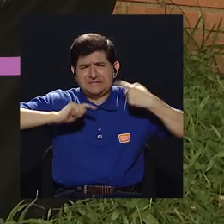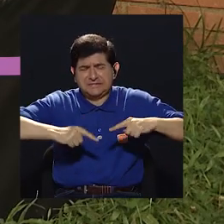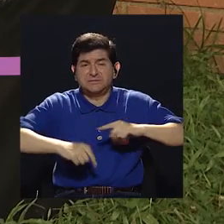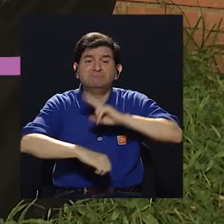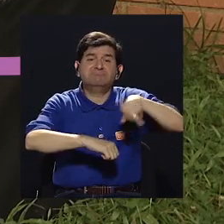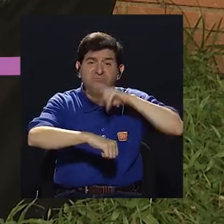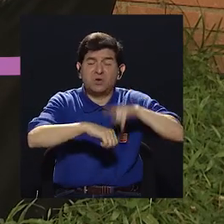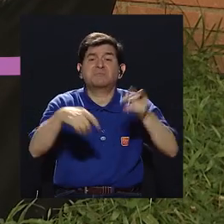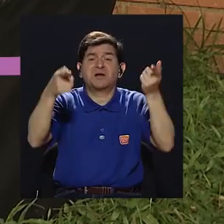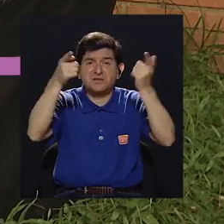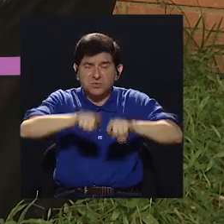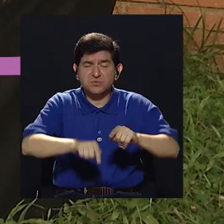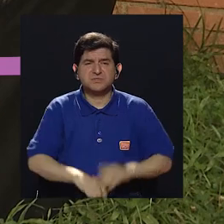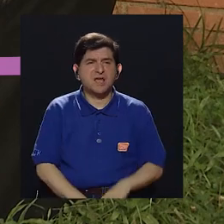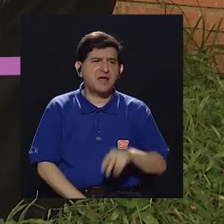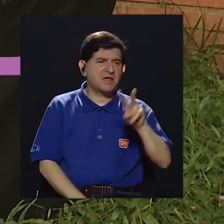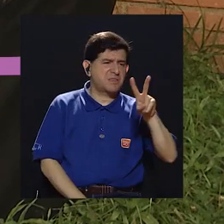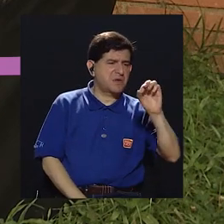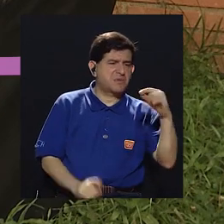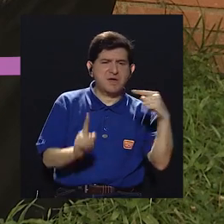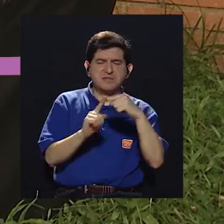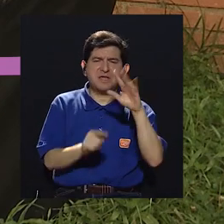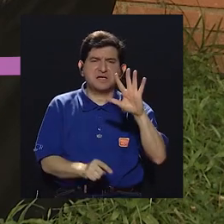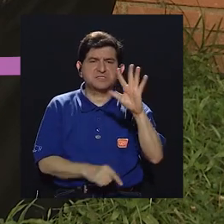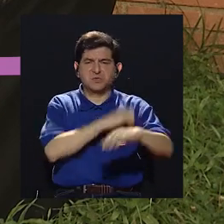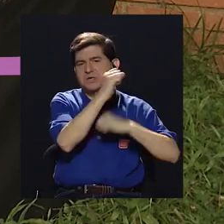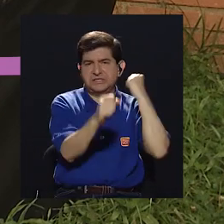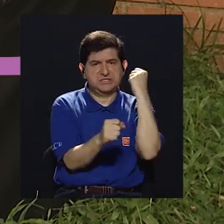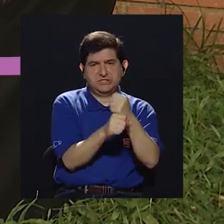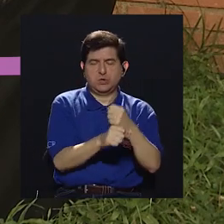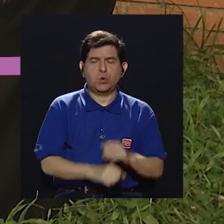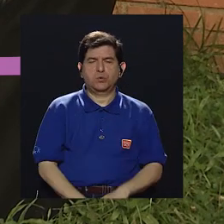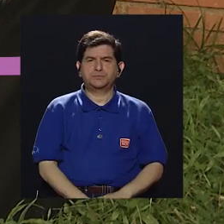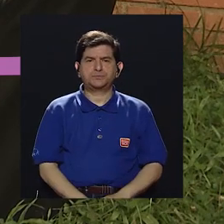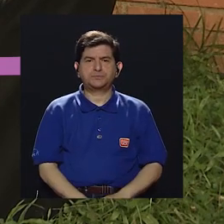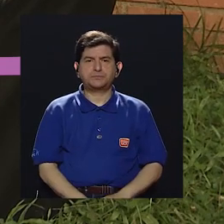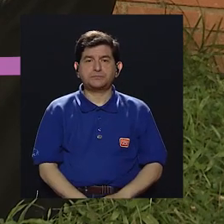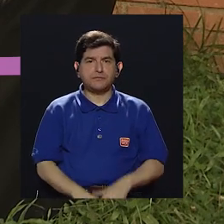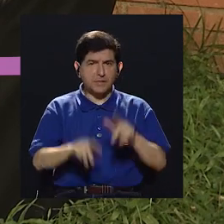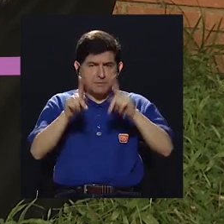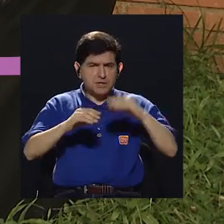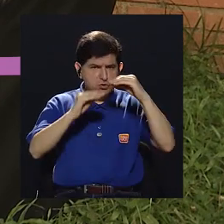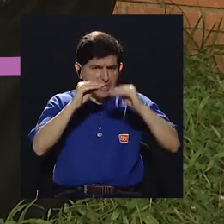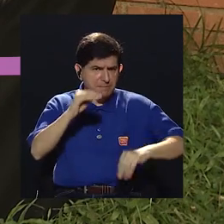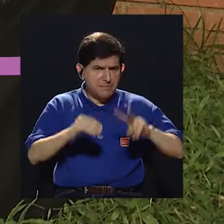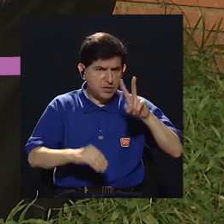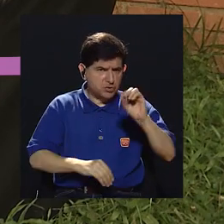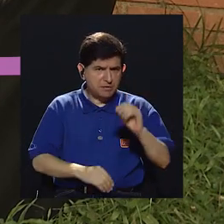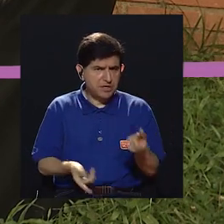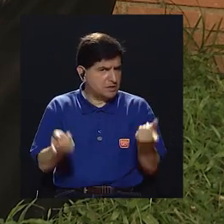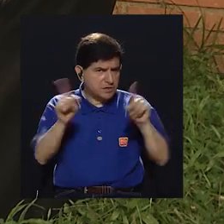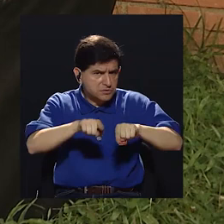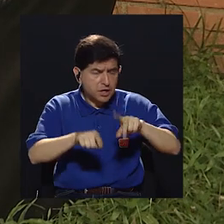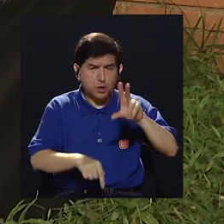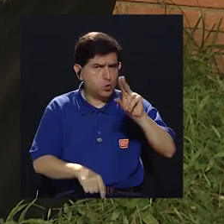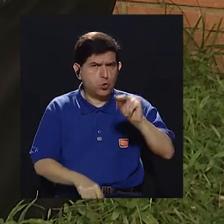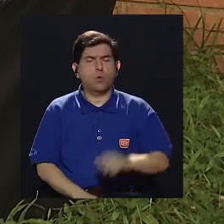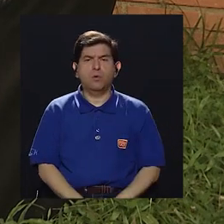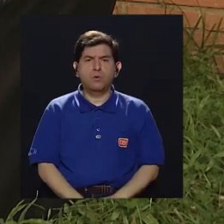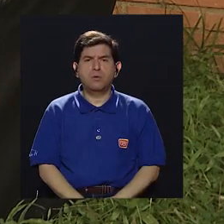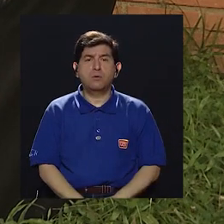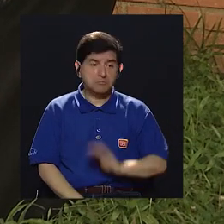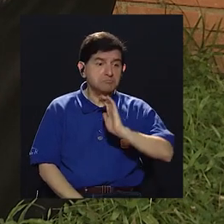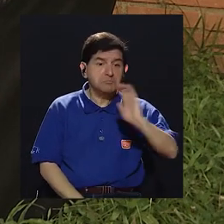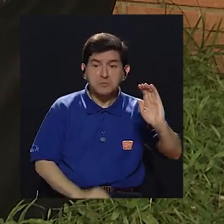Y eso es frecuente entre los 20 y 55 años. No es que la gente de menos de 20 no le deba, también uno